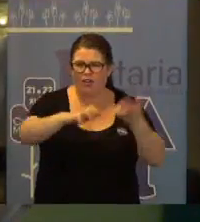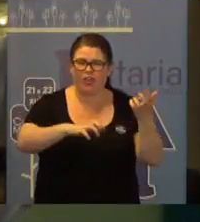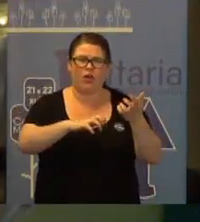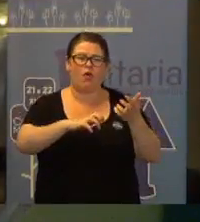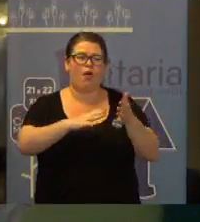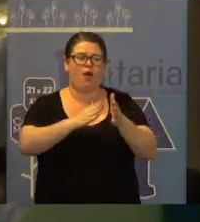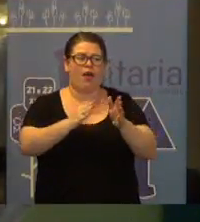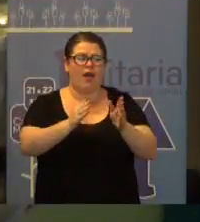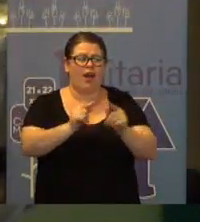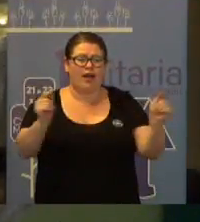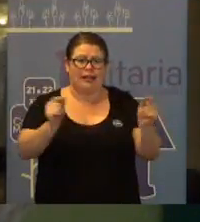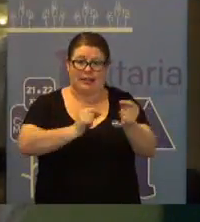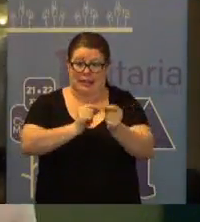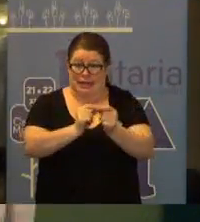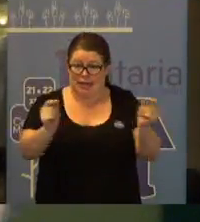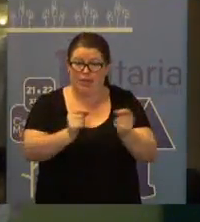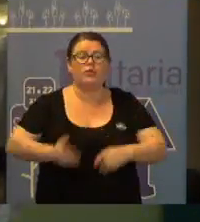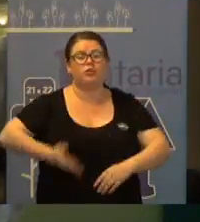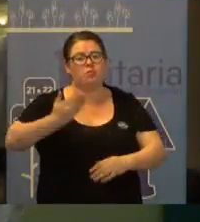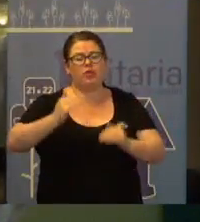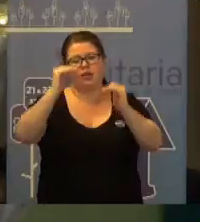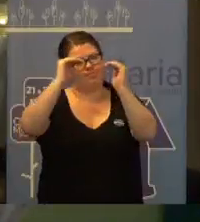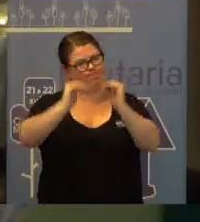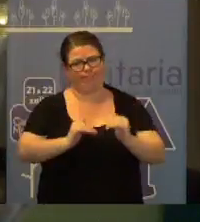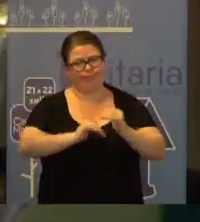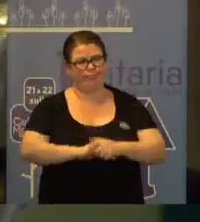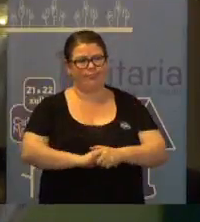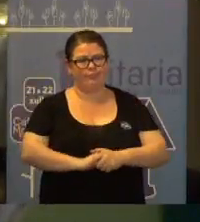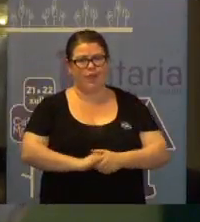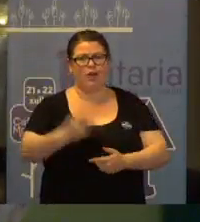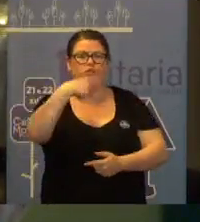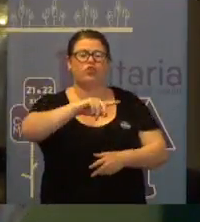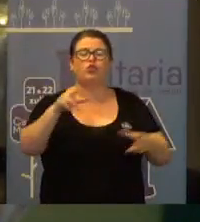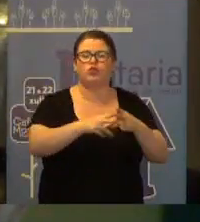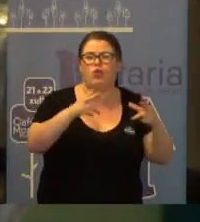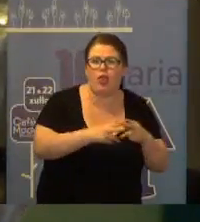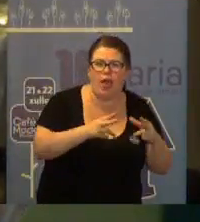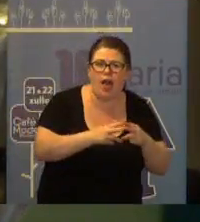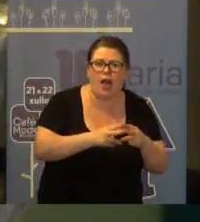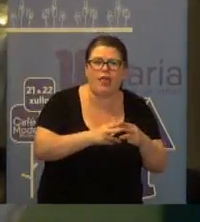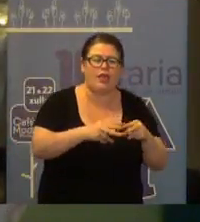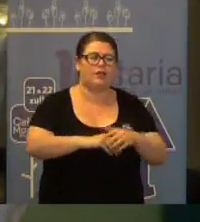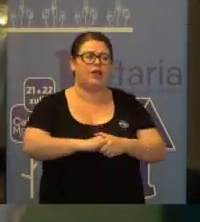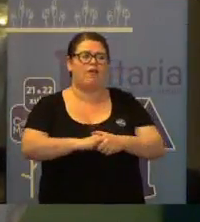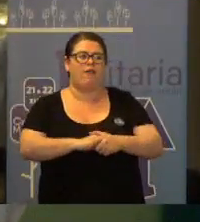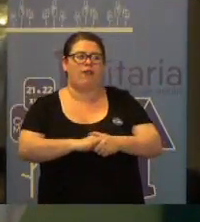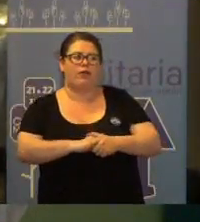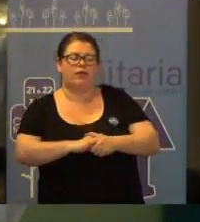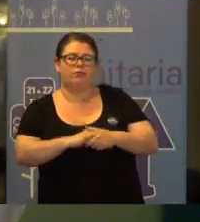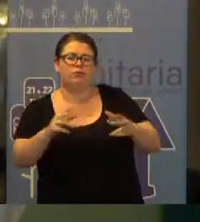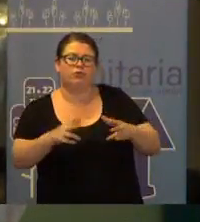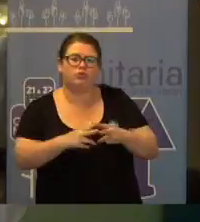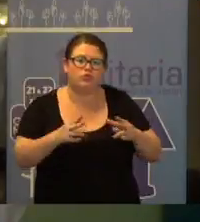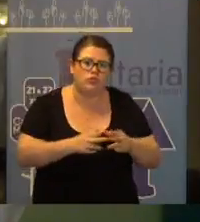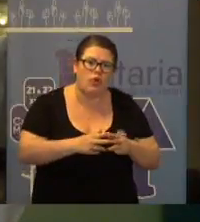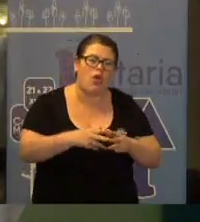tamaño importa moito menos. Non estamos nunha sociedade fordista, non estamos nunha sociedade